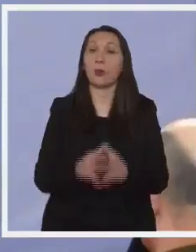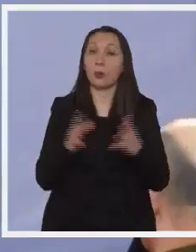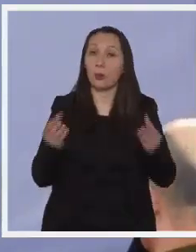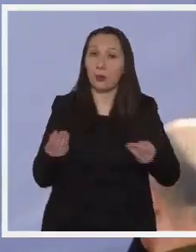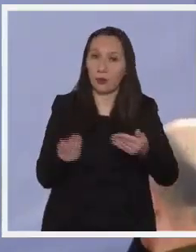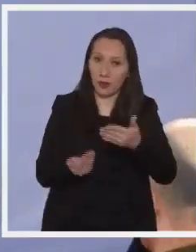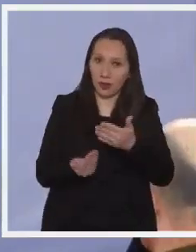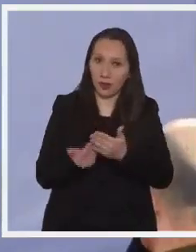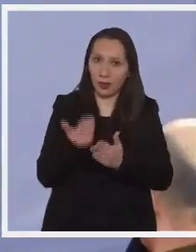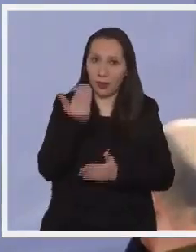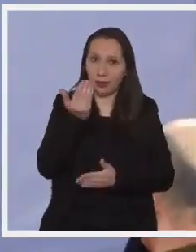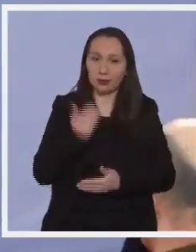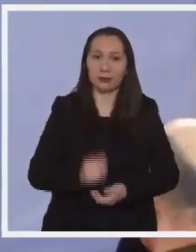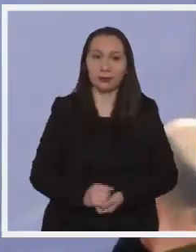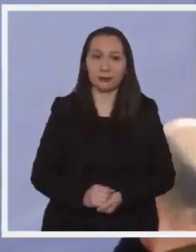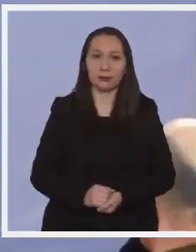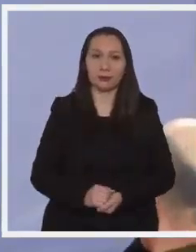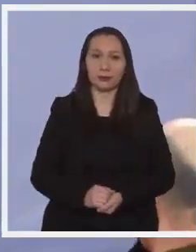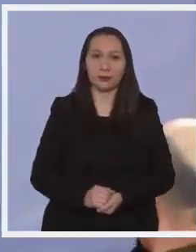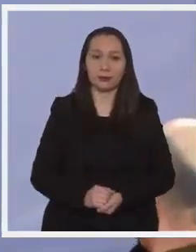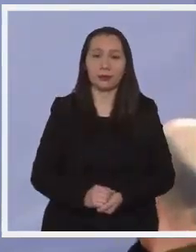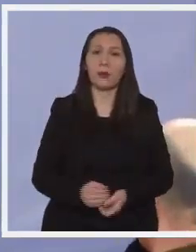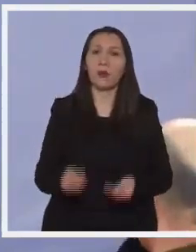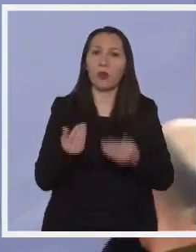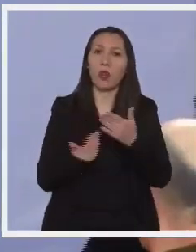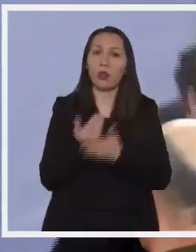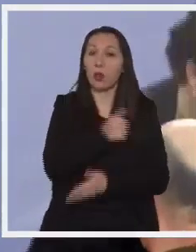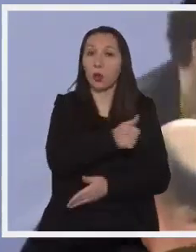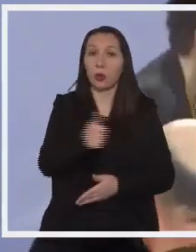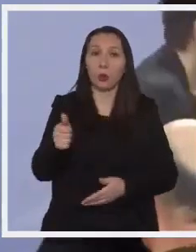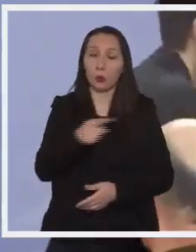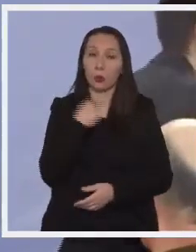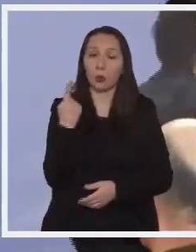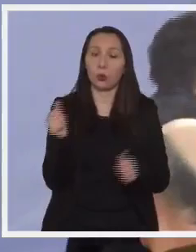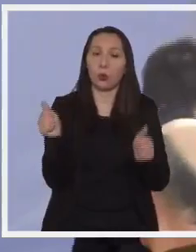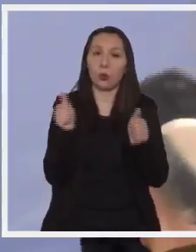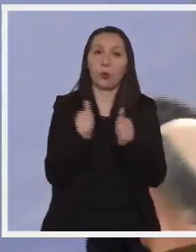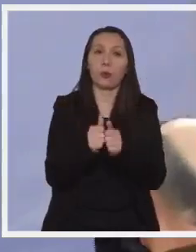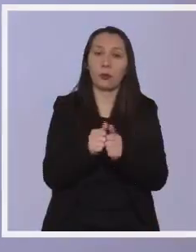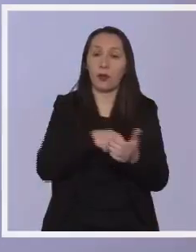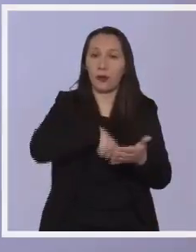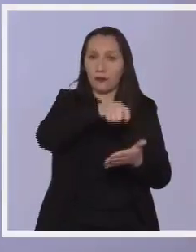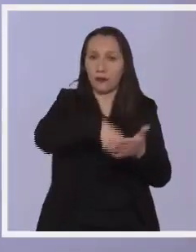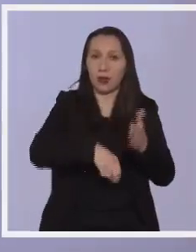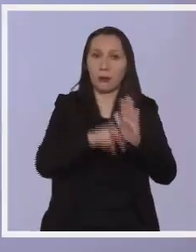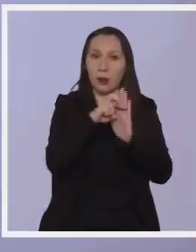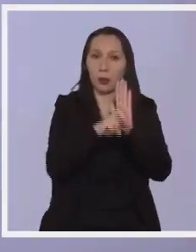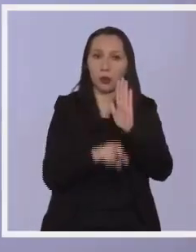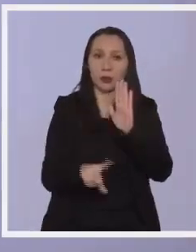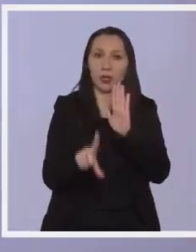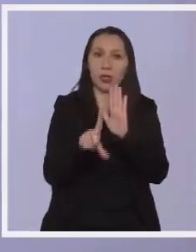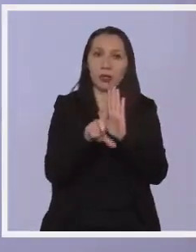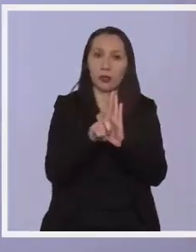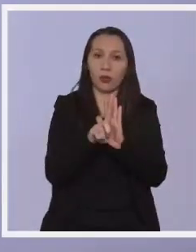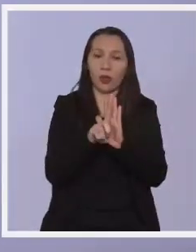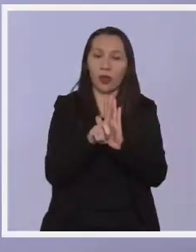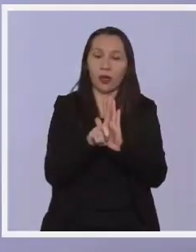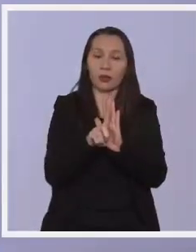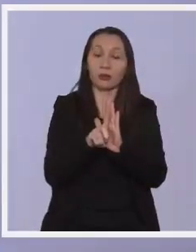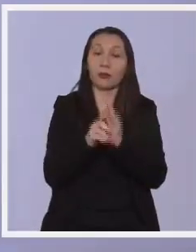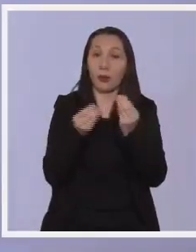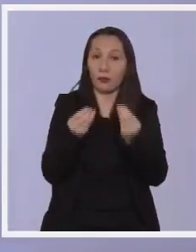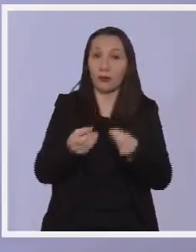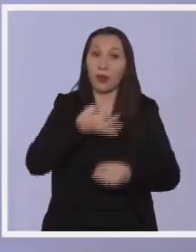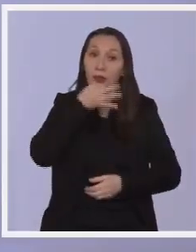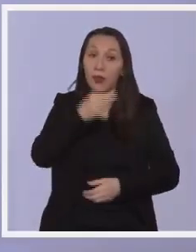buenos días. Muy buenos días a todos quienes nos acompañan en la firma de este proyecto de ley, que, como